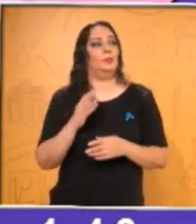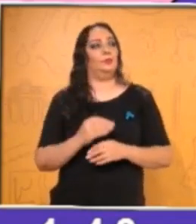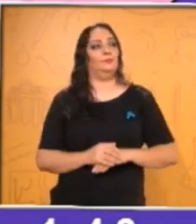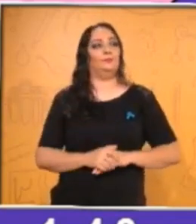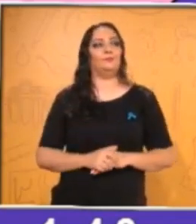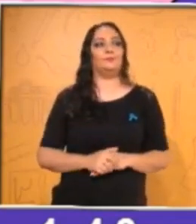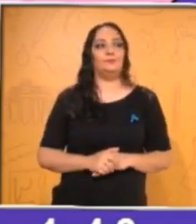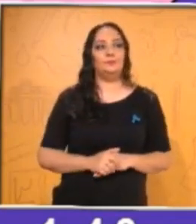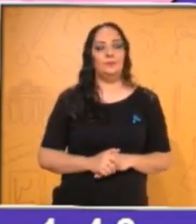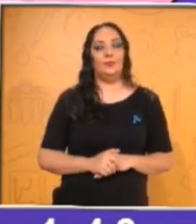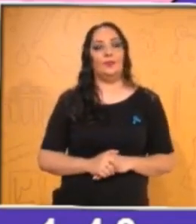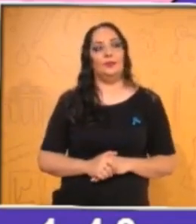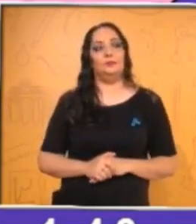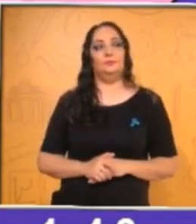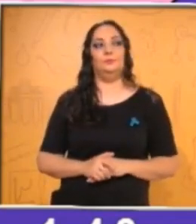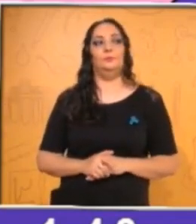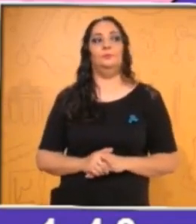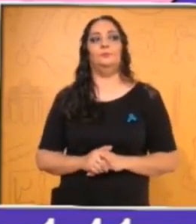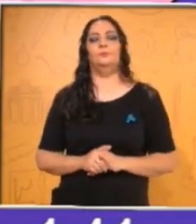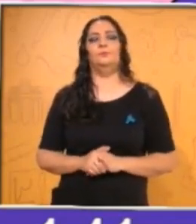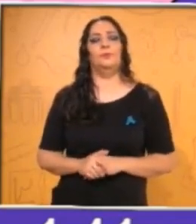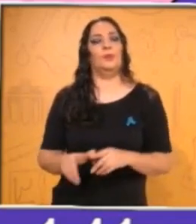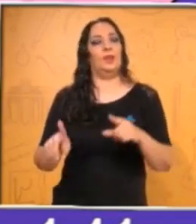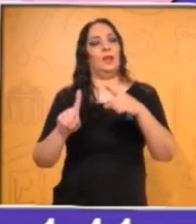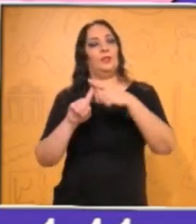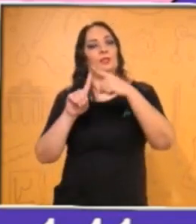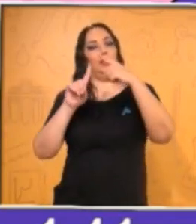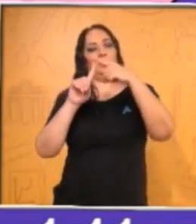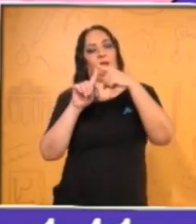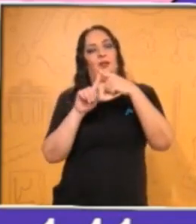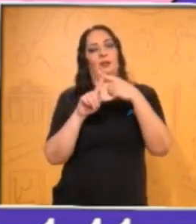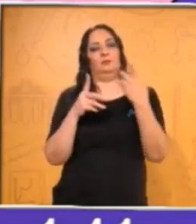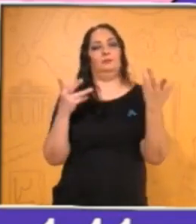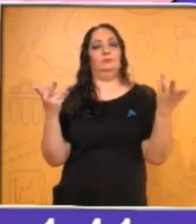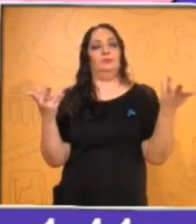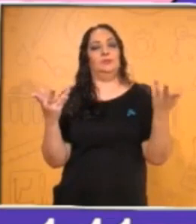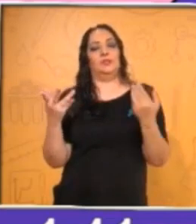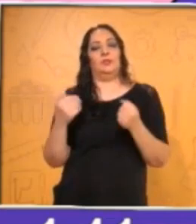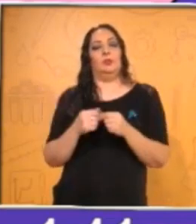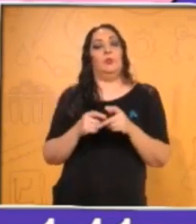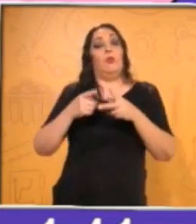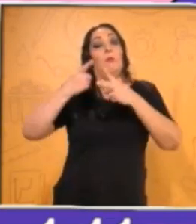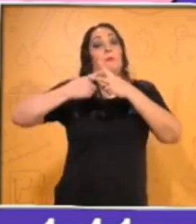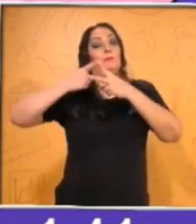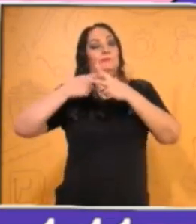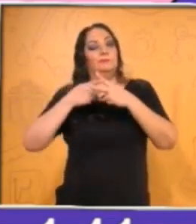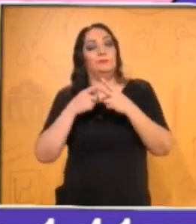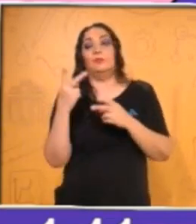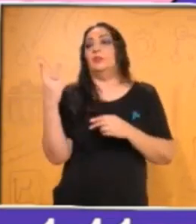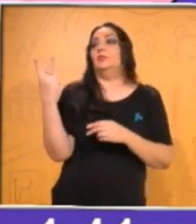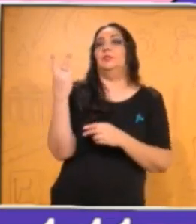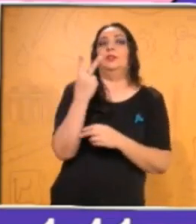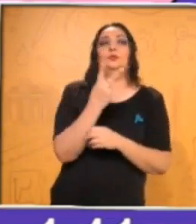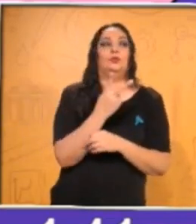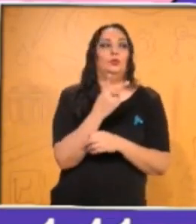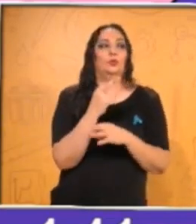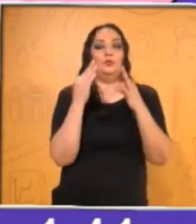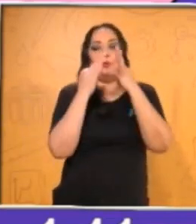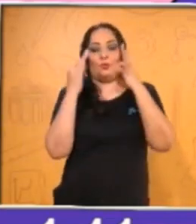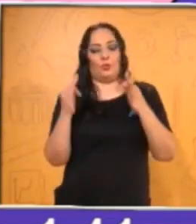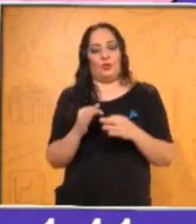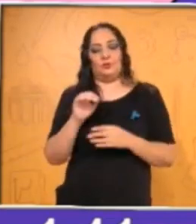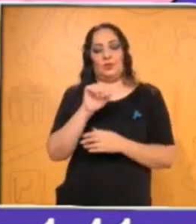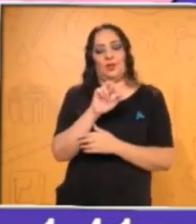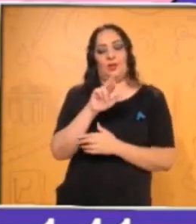pantalla. Entonces, la tarea, yo creo, sería pues el cálculo al menos de estas dos figuras, del área de estas